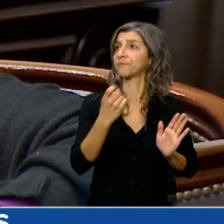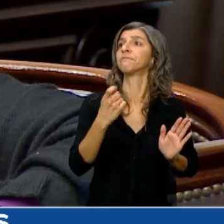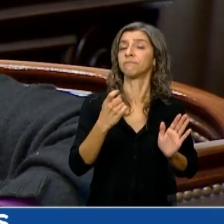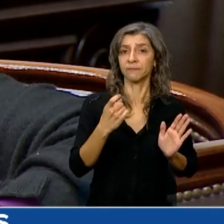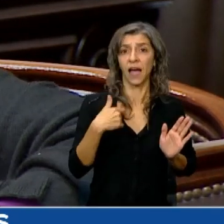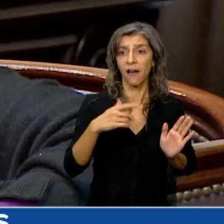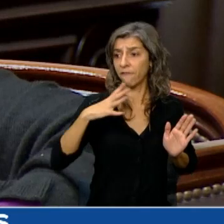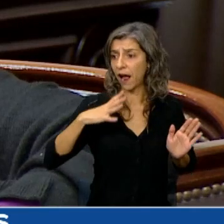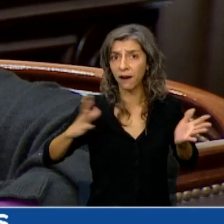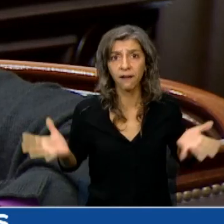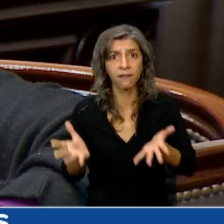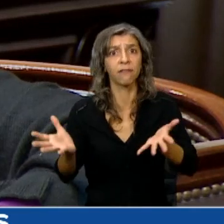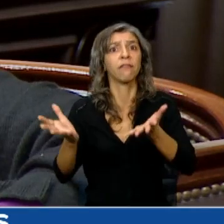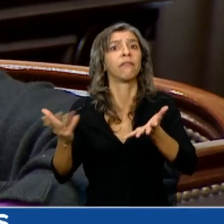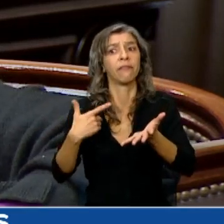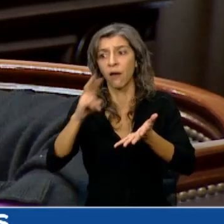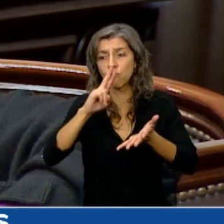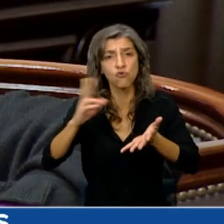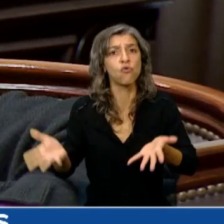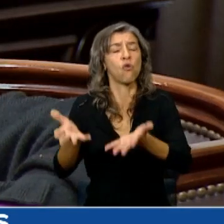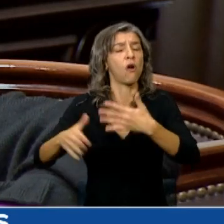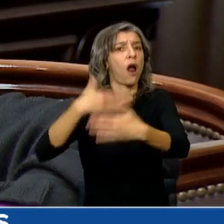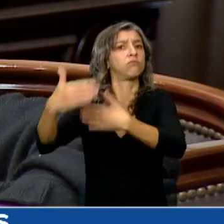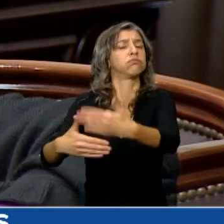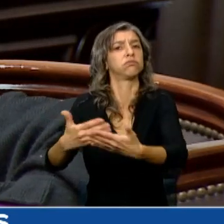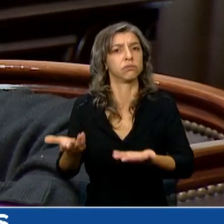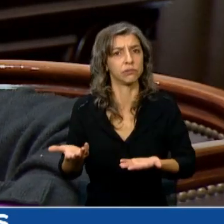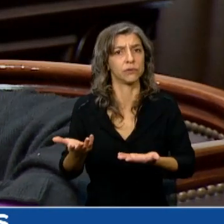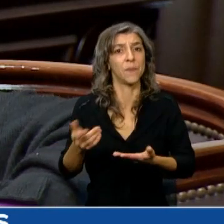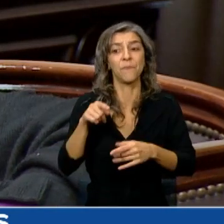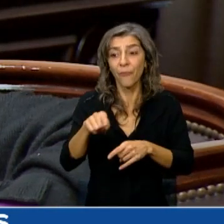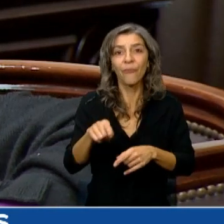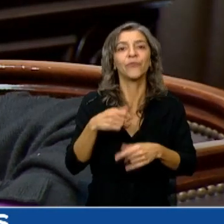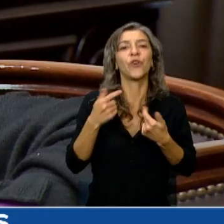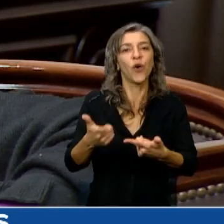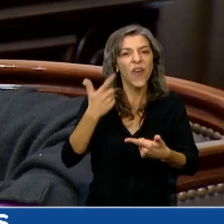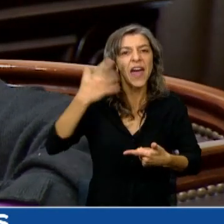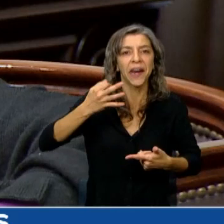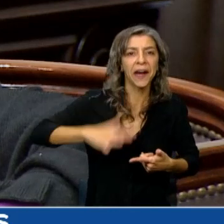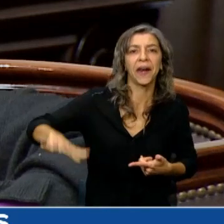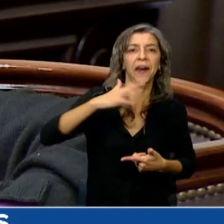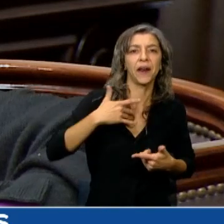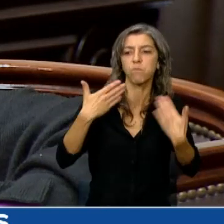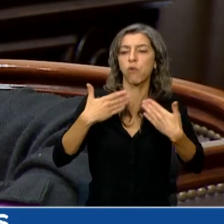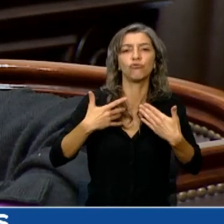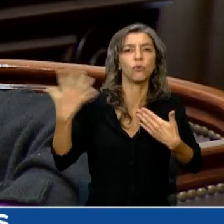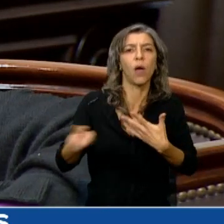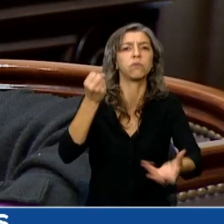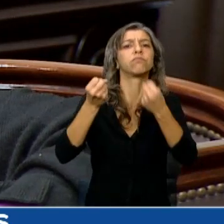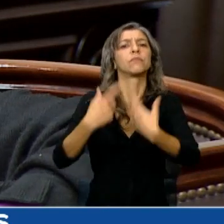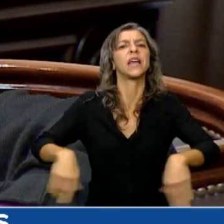en relación a las mujeres que garanticen la igualdad real de oportunidades y de trato